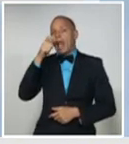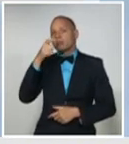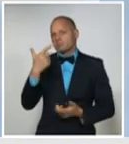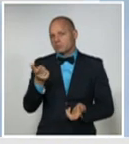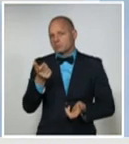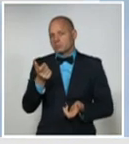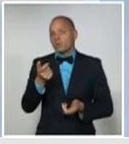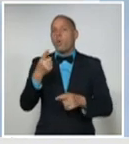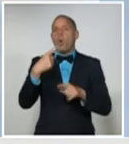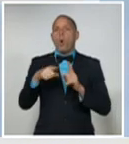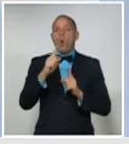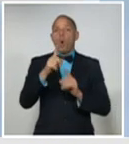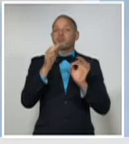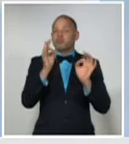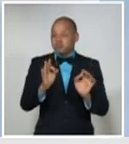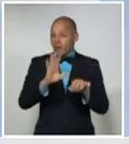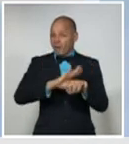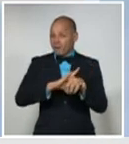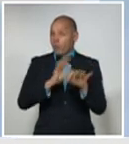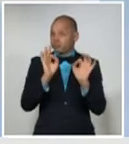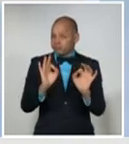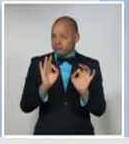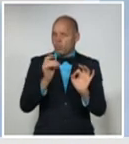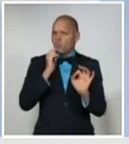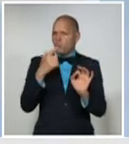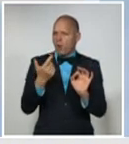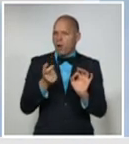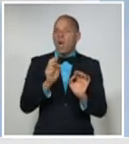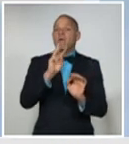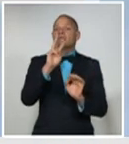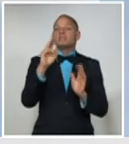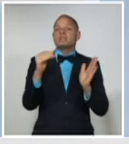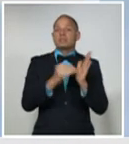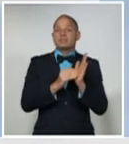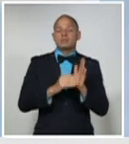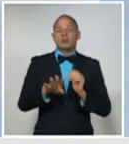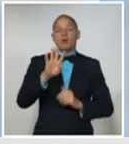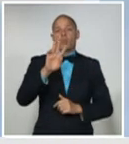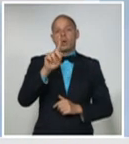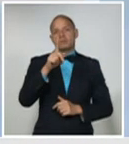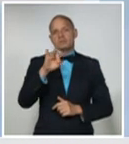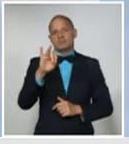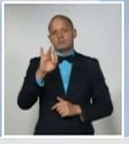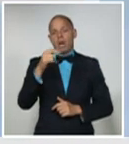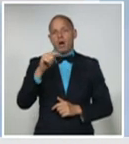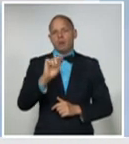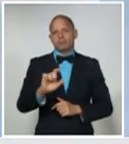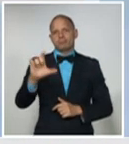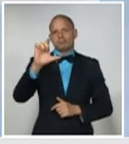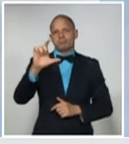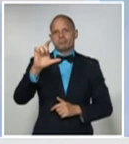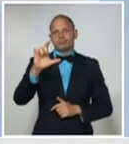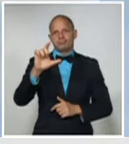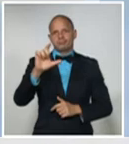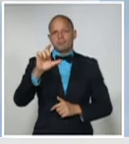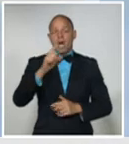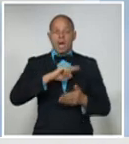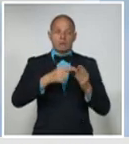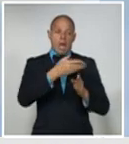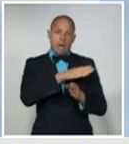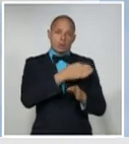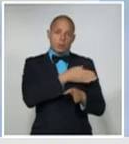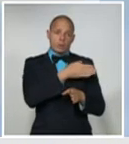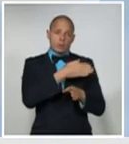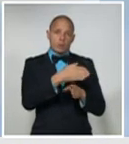3.417. Cifra que había venido disminuyendo, pero que en el día de hoy tiene un incremento de 99